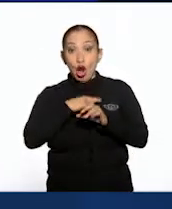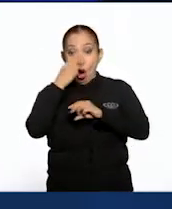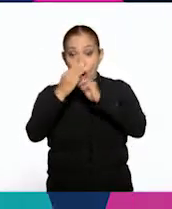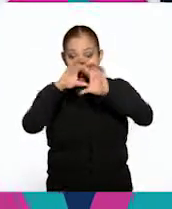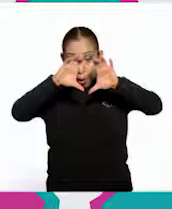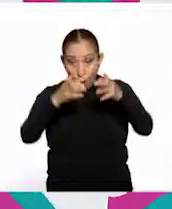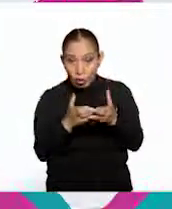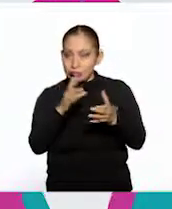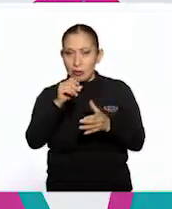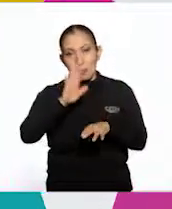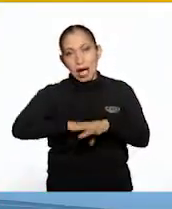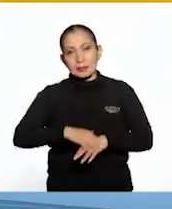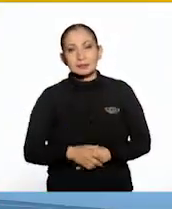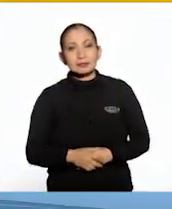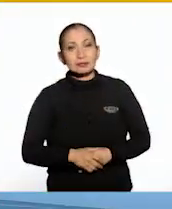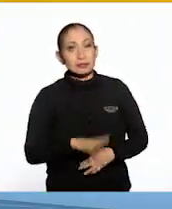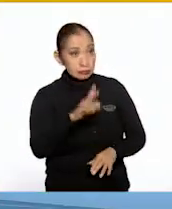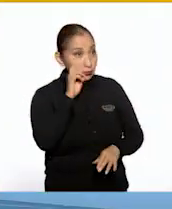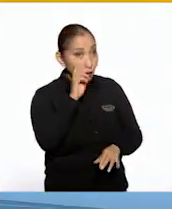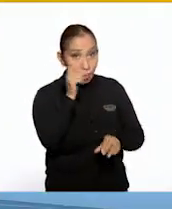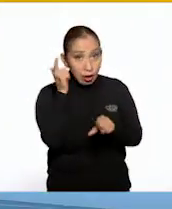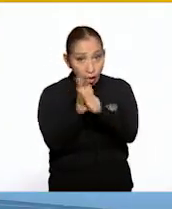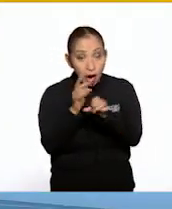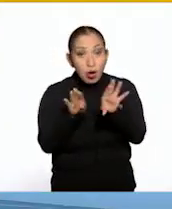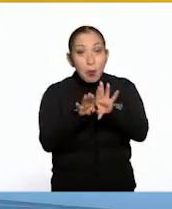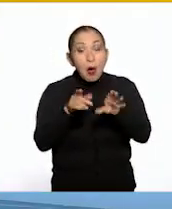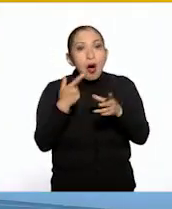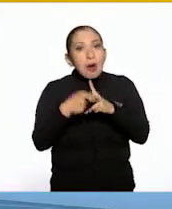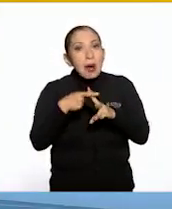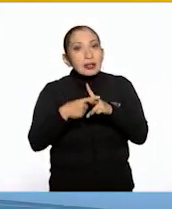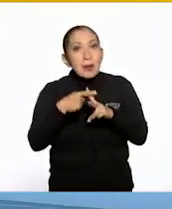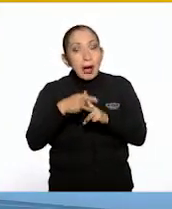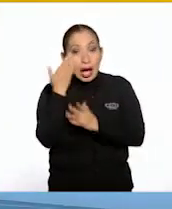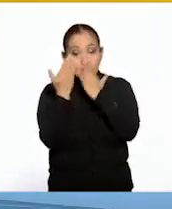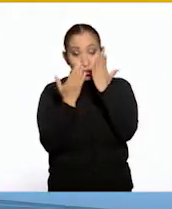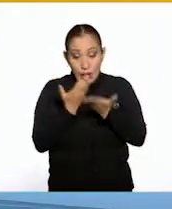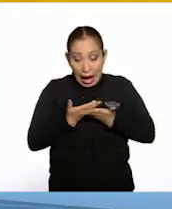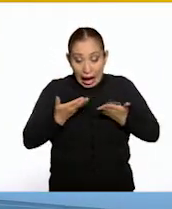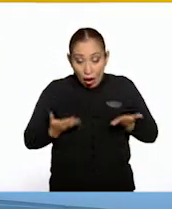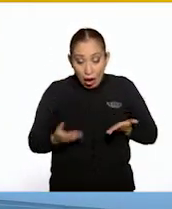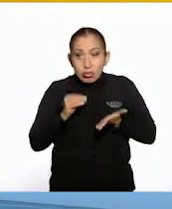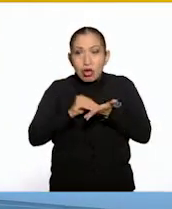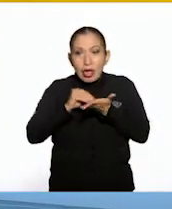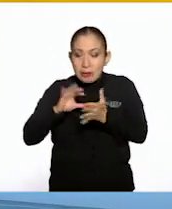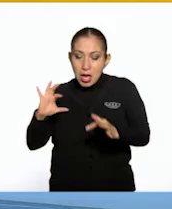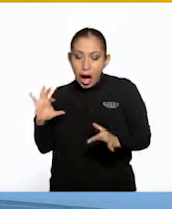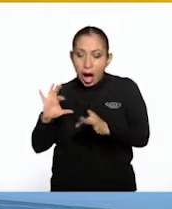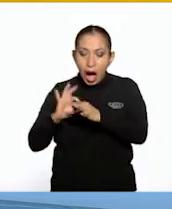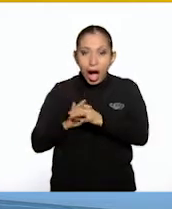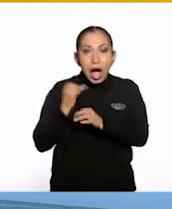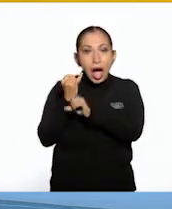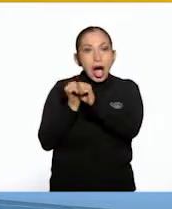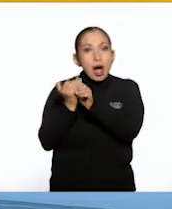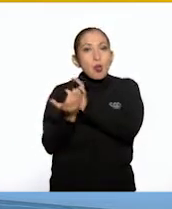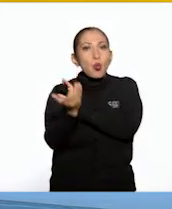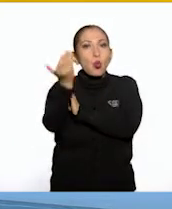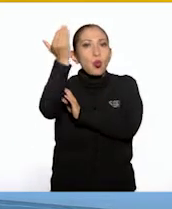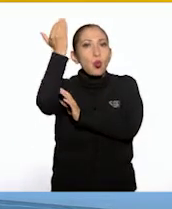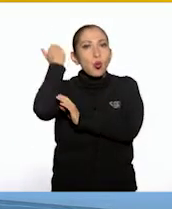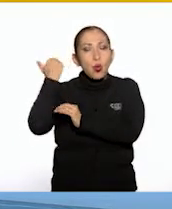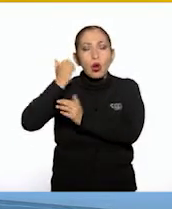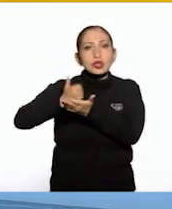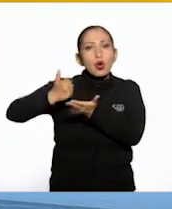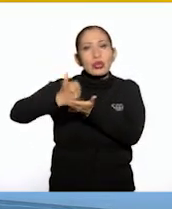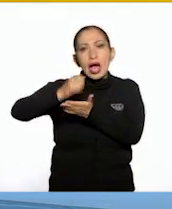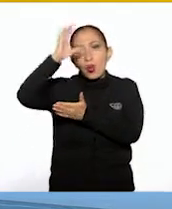la tierra. Oigan, ¿se dieron cuenta cómo las matemáticas que estudiamos hoy en día están basadas en los estudios que realizaron las